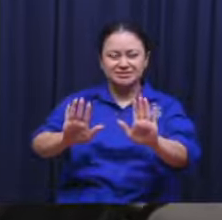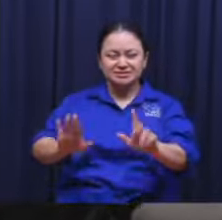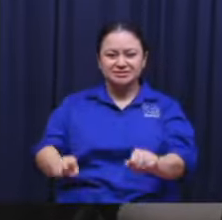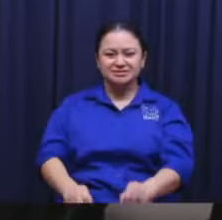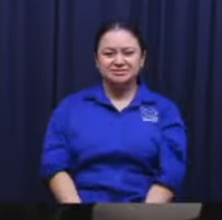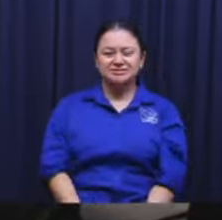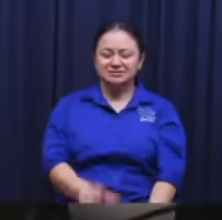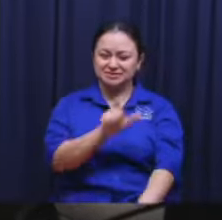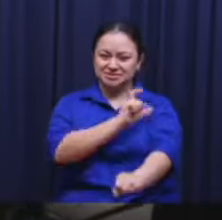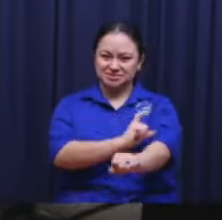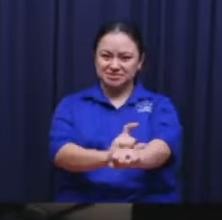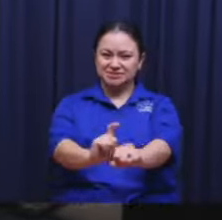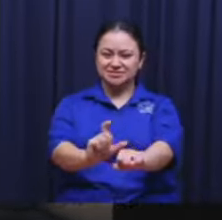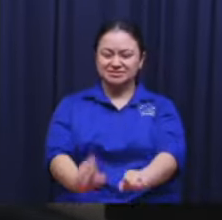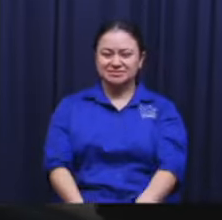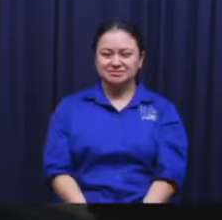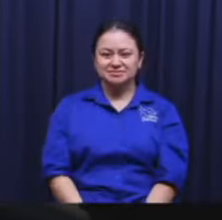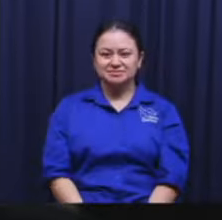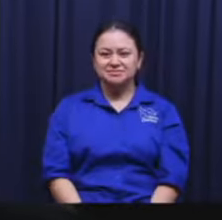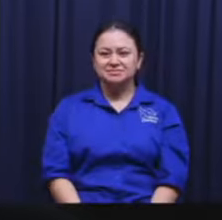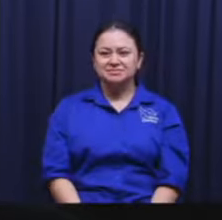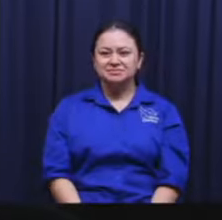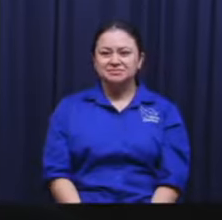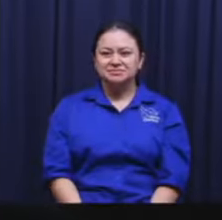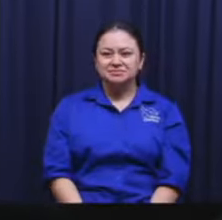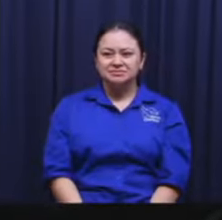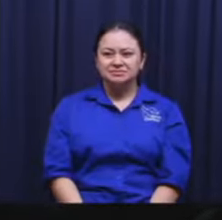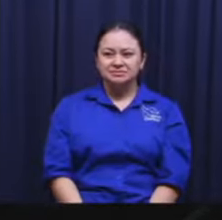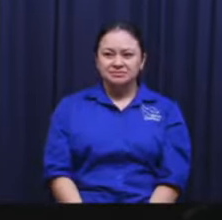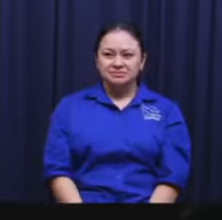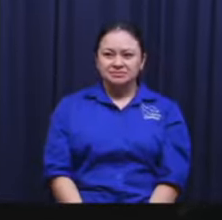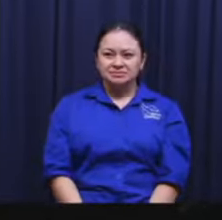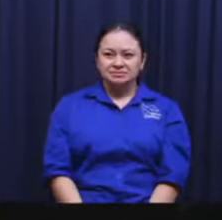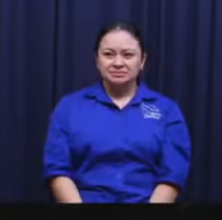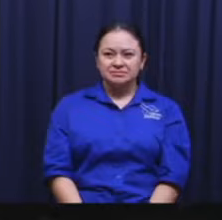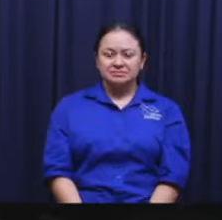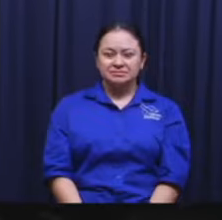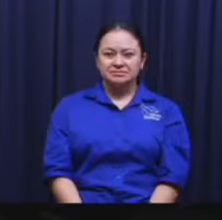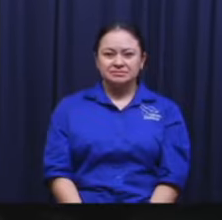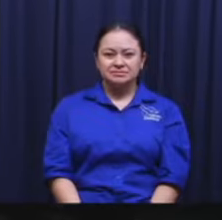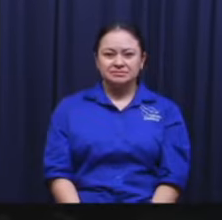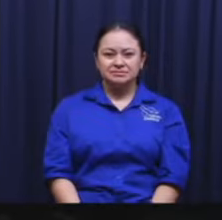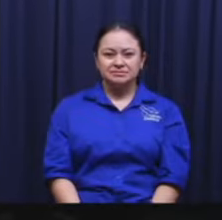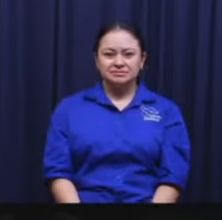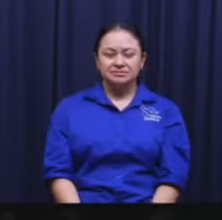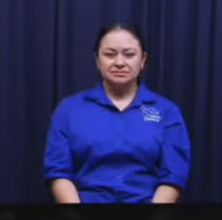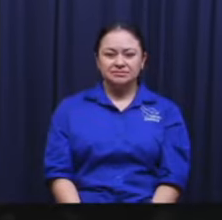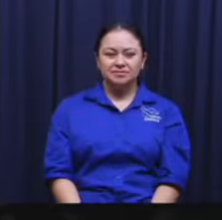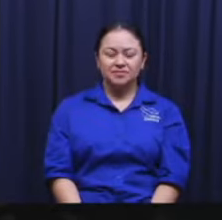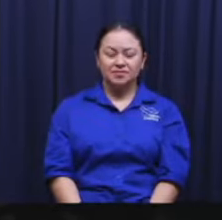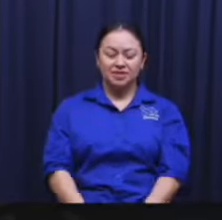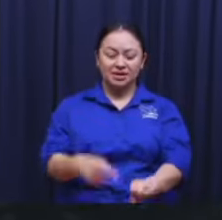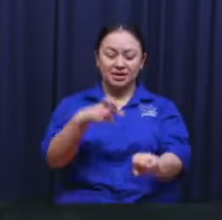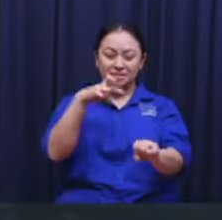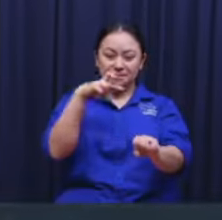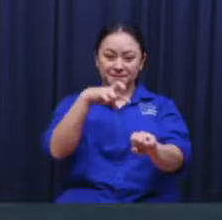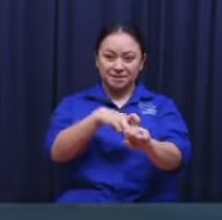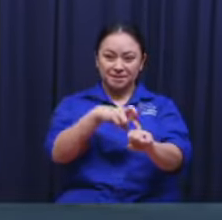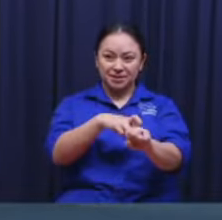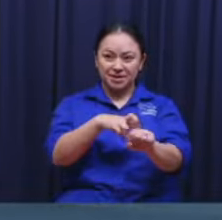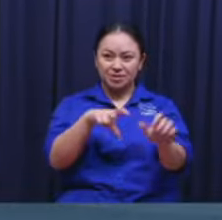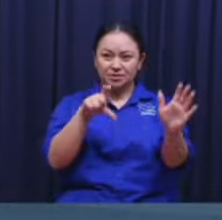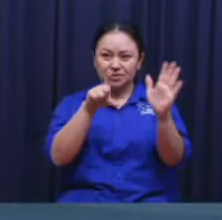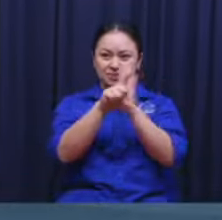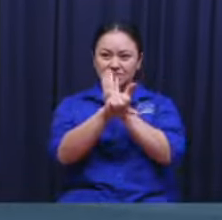Bueno, sigamos. Siempre más o menos en el mismo, bajo la misma perspectiva aquí, primera de Pedro 5,